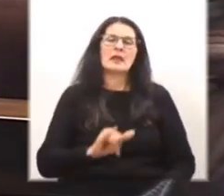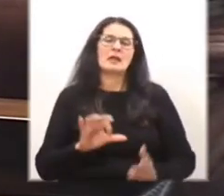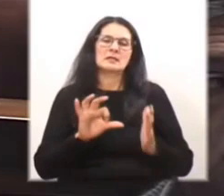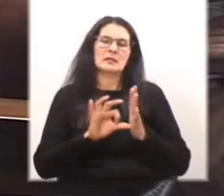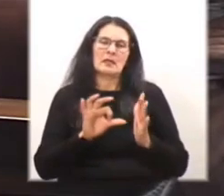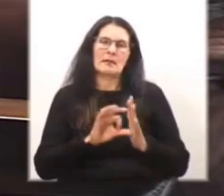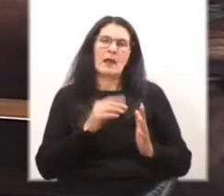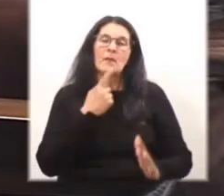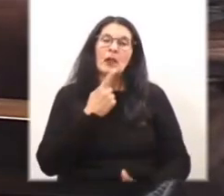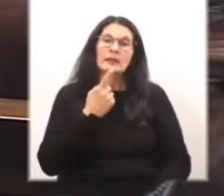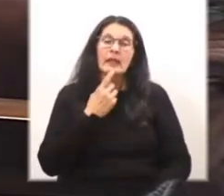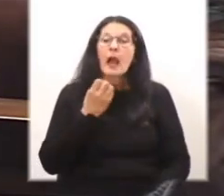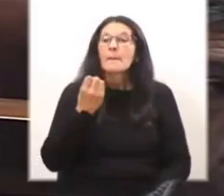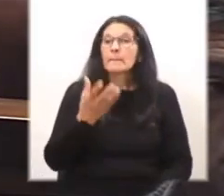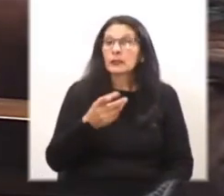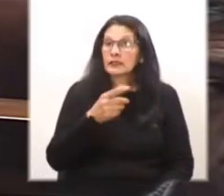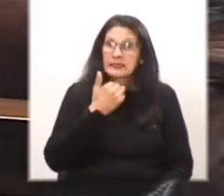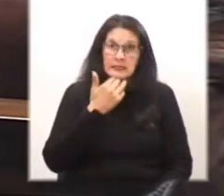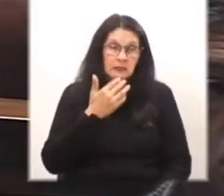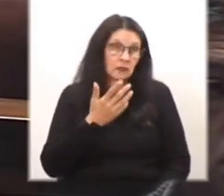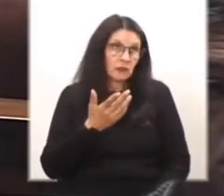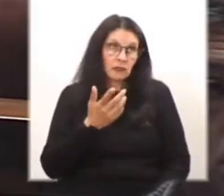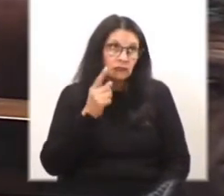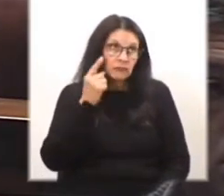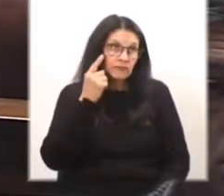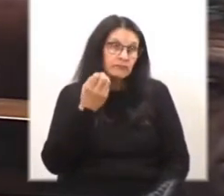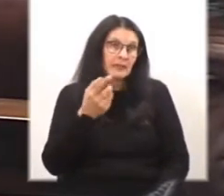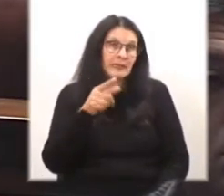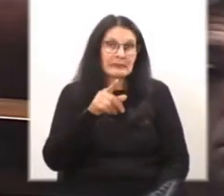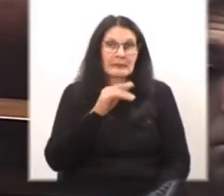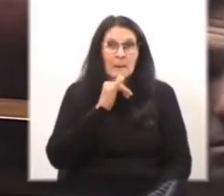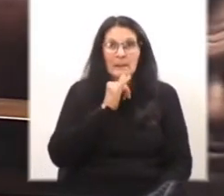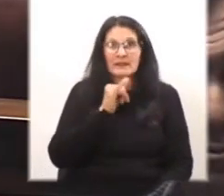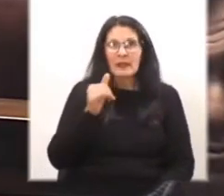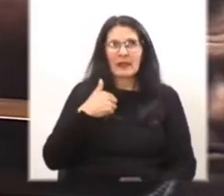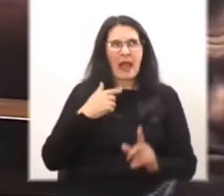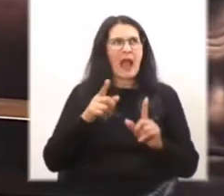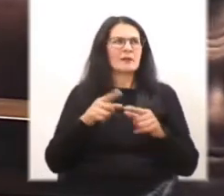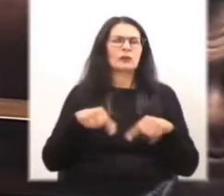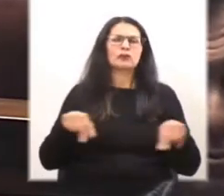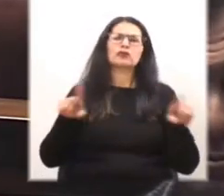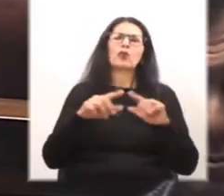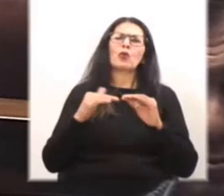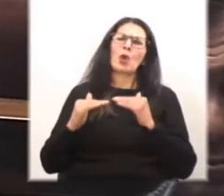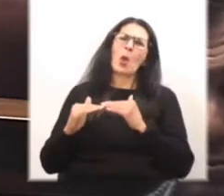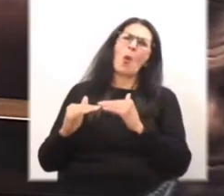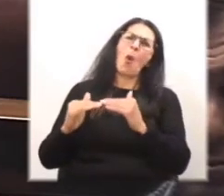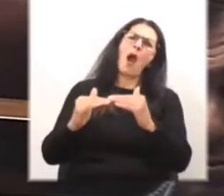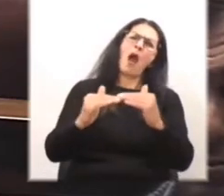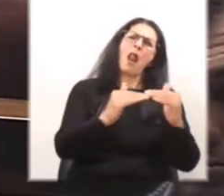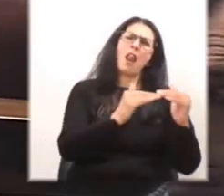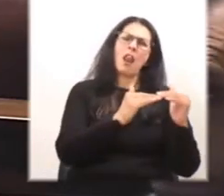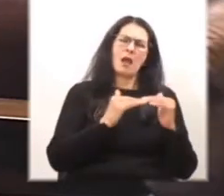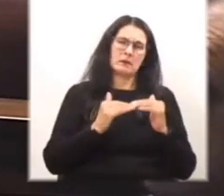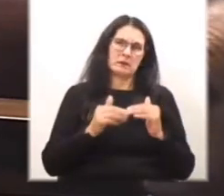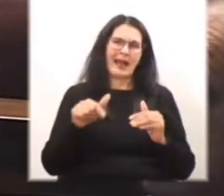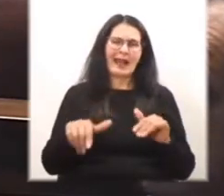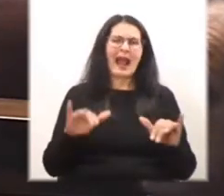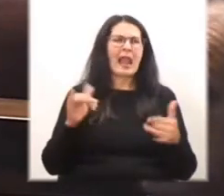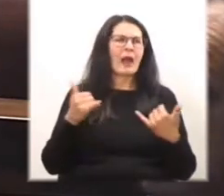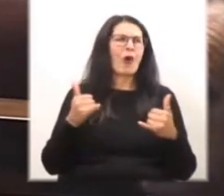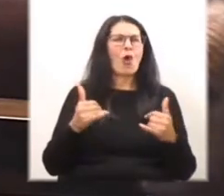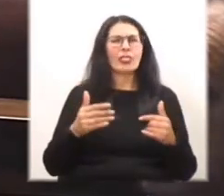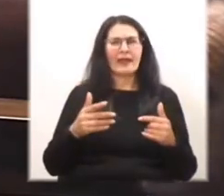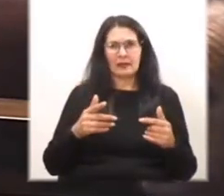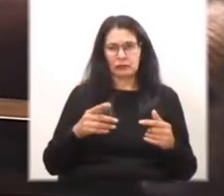Porque si no sabe lo que pasa, presidente, con ese mensajito de que somos todos iguales y que acá la joda fue toda la vida